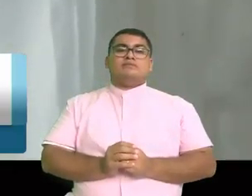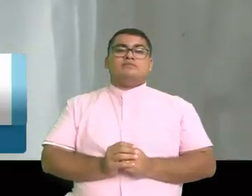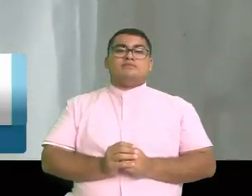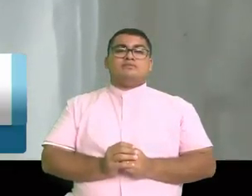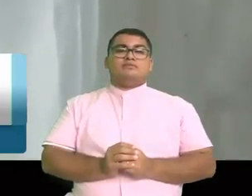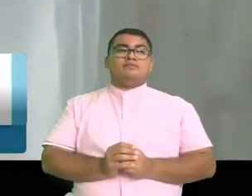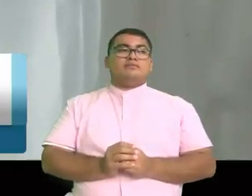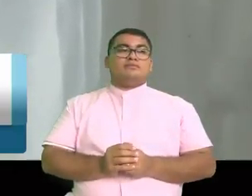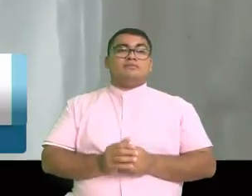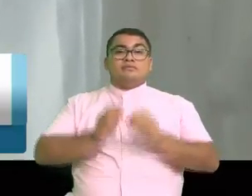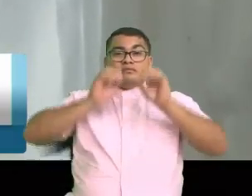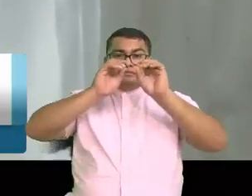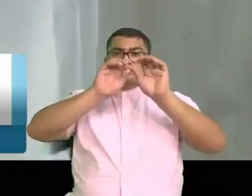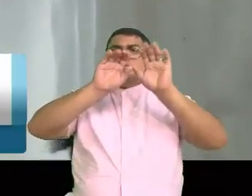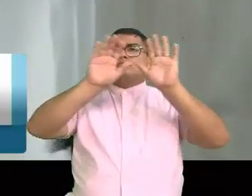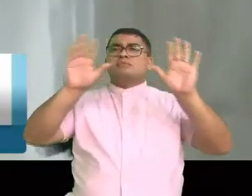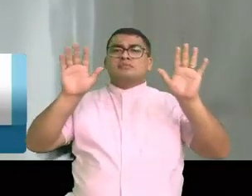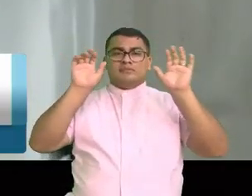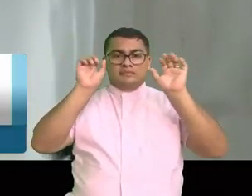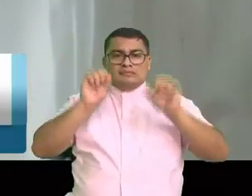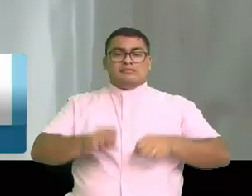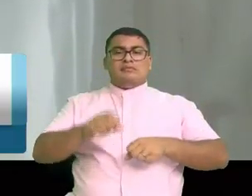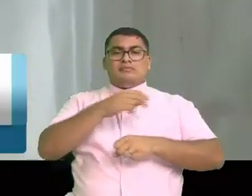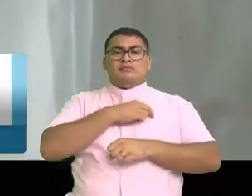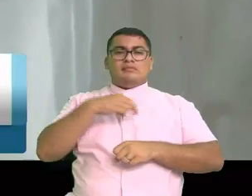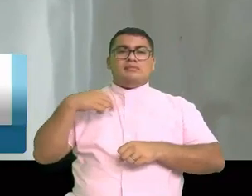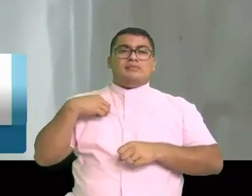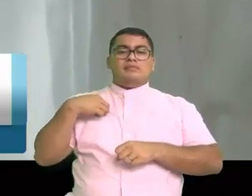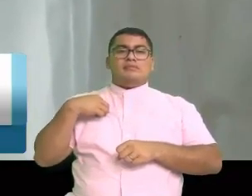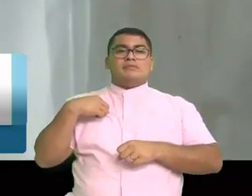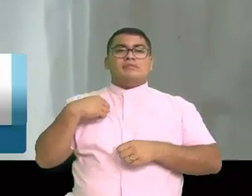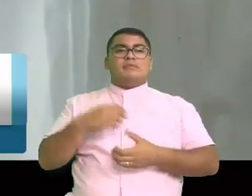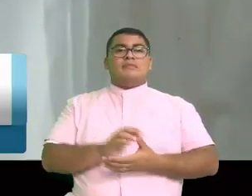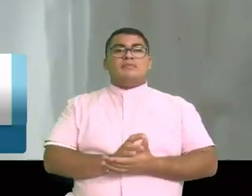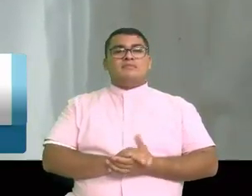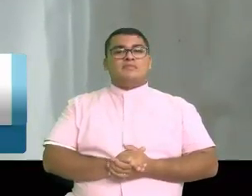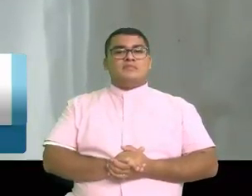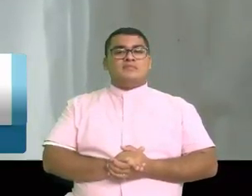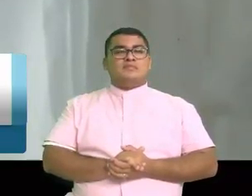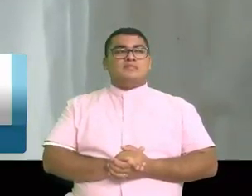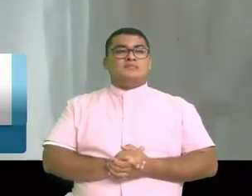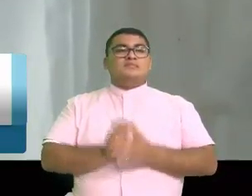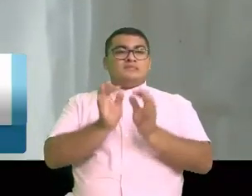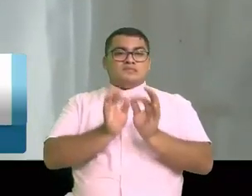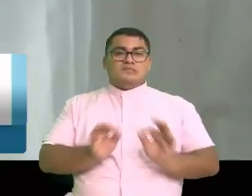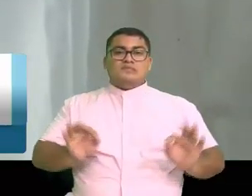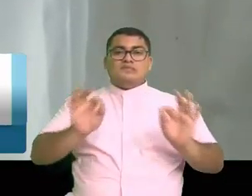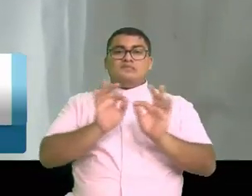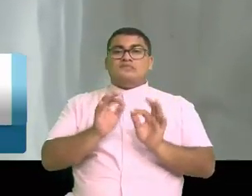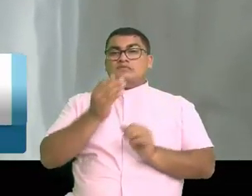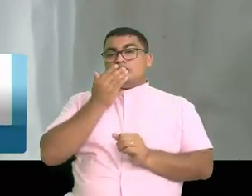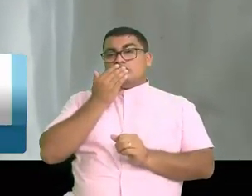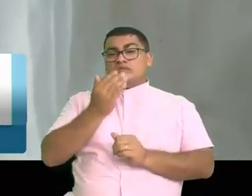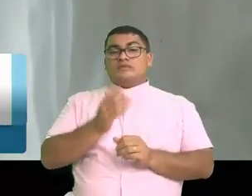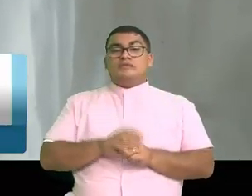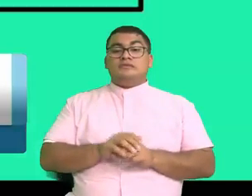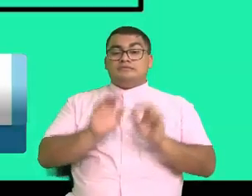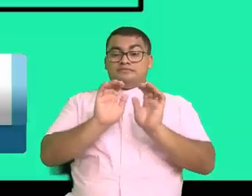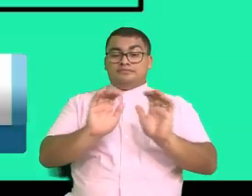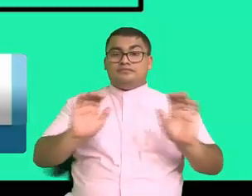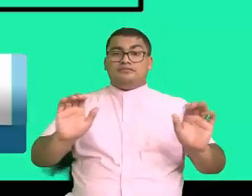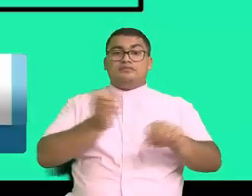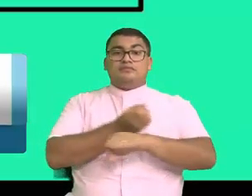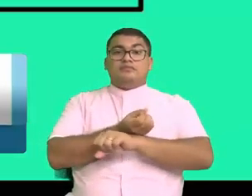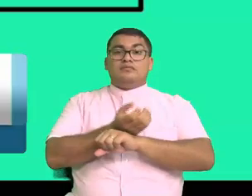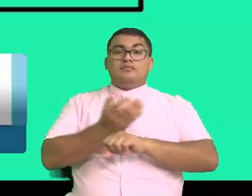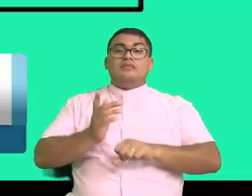si es posible en la mañana también hacerse sus lavados nasales. Es prudente. En el caso de los niños tenemos las peras